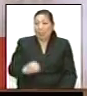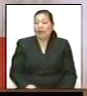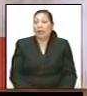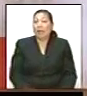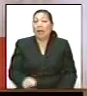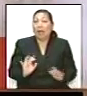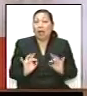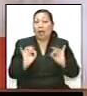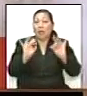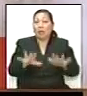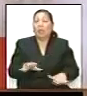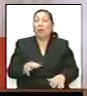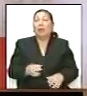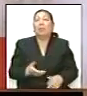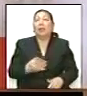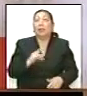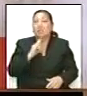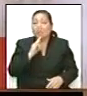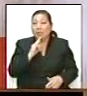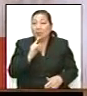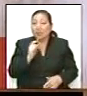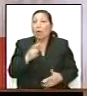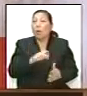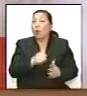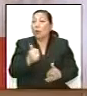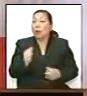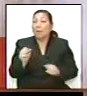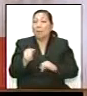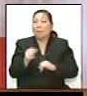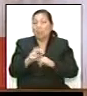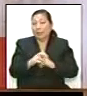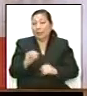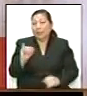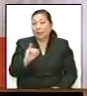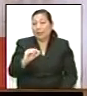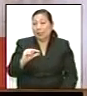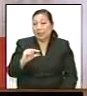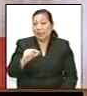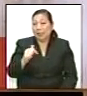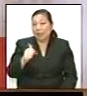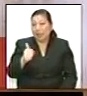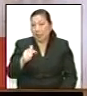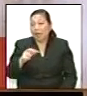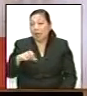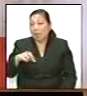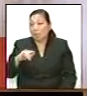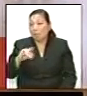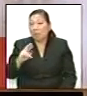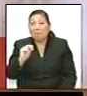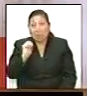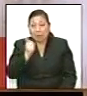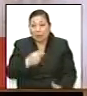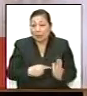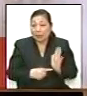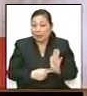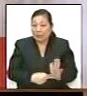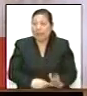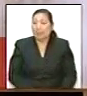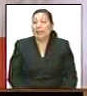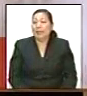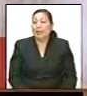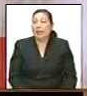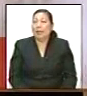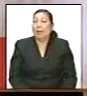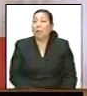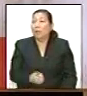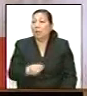australia canadá nueva zelandia y singapur en este sentido estoy seguro que el día de mañana la presentación es que haga el mincetur